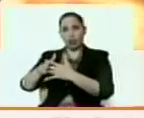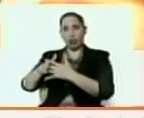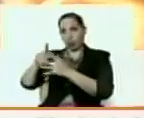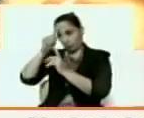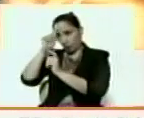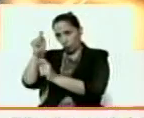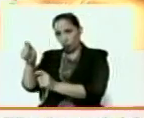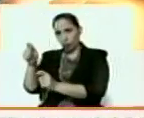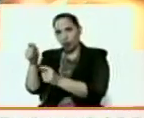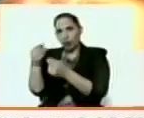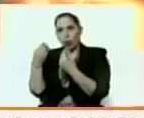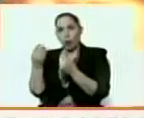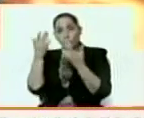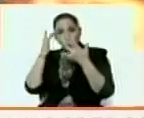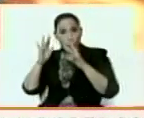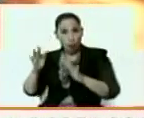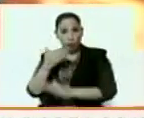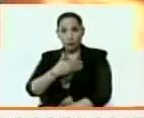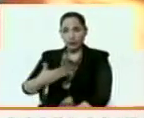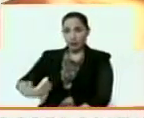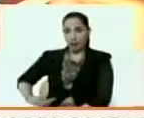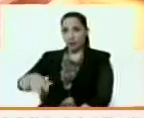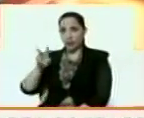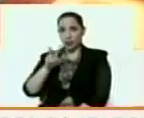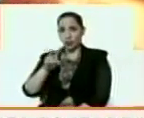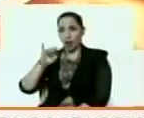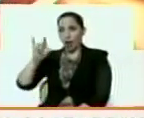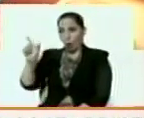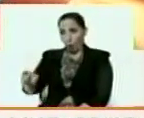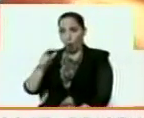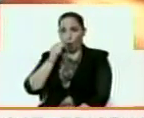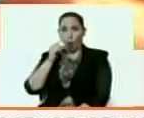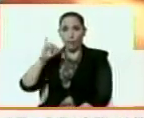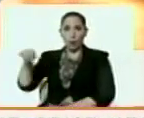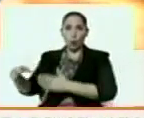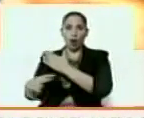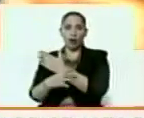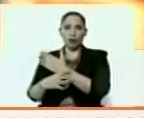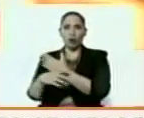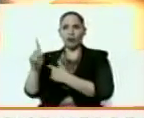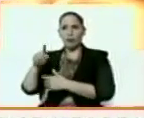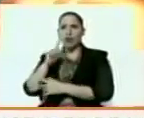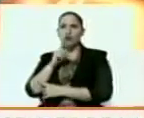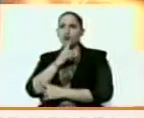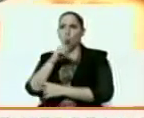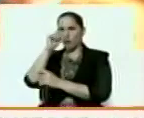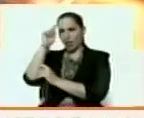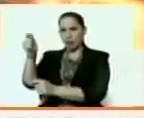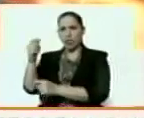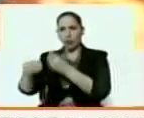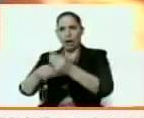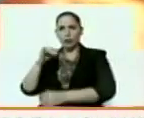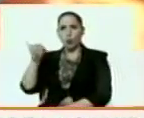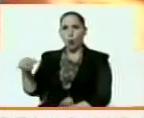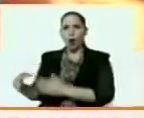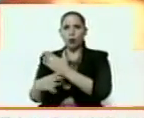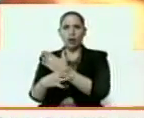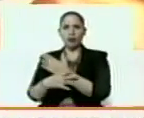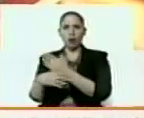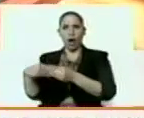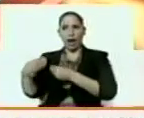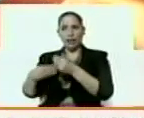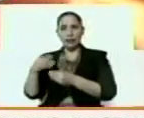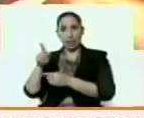reconociendo como supuesto presidente de Venezuela al señor Guaidó y que los nombramientos que el señor Guaidó hace son los que